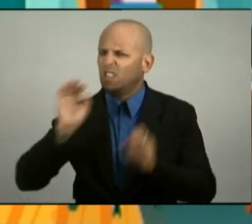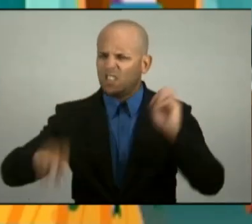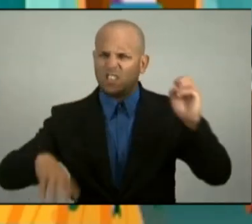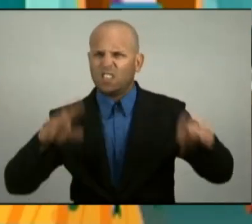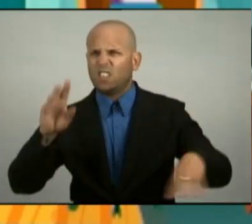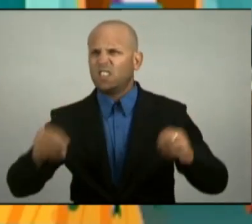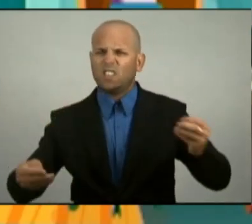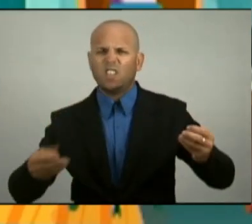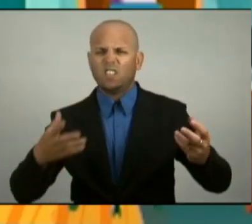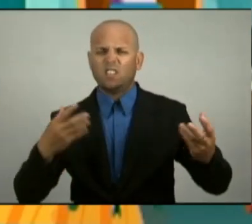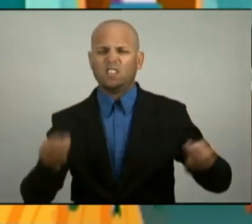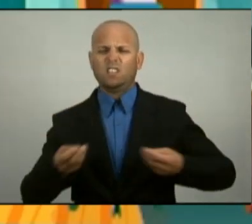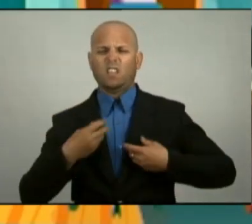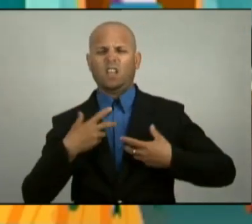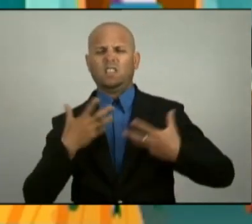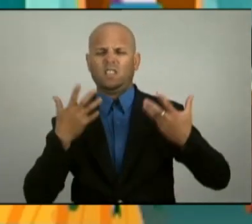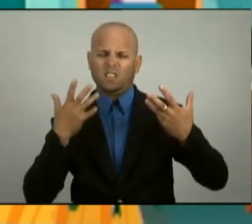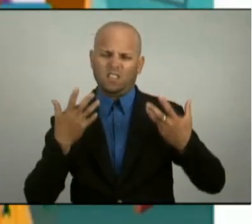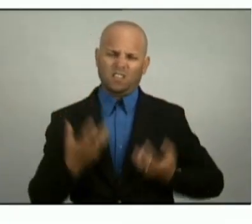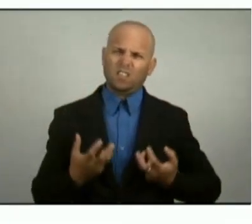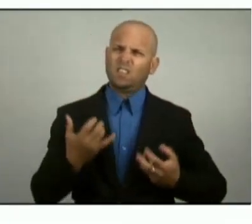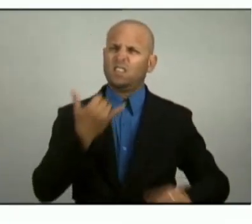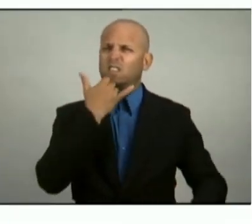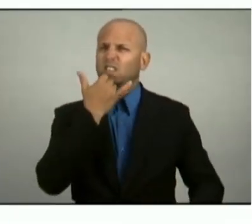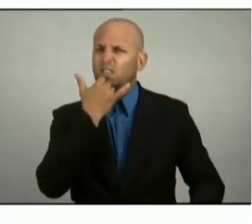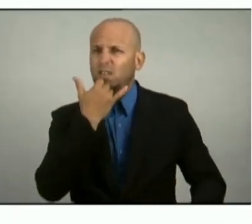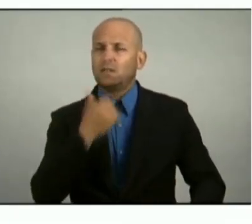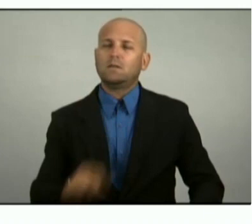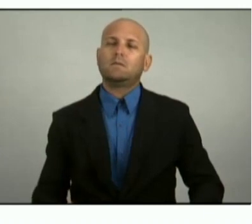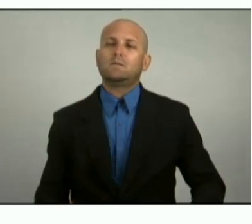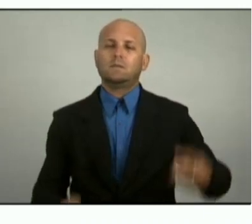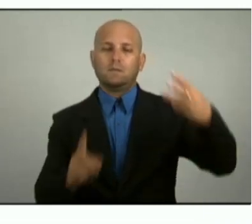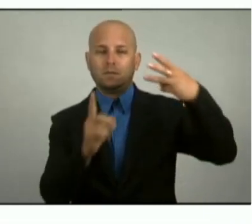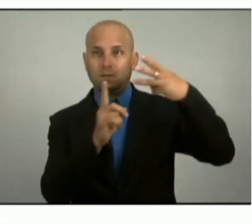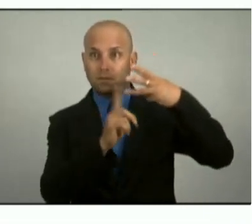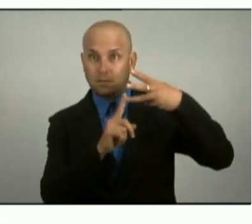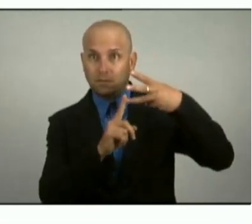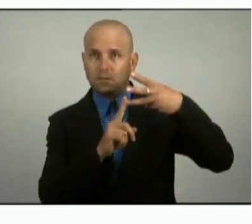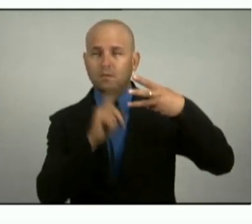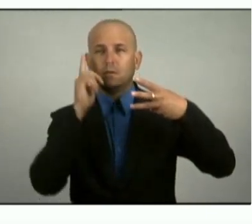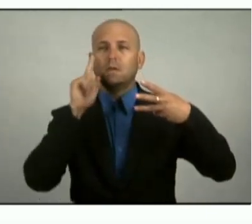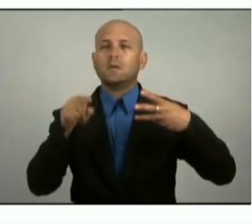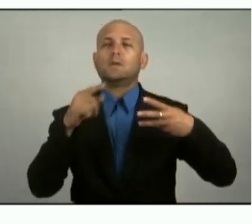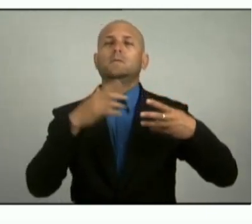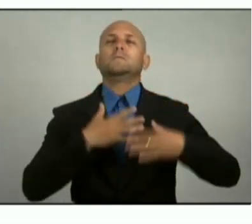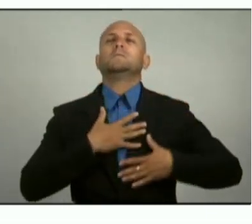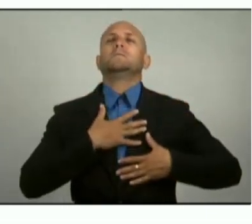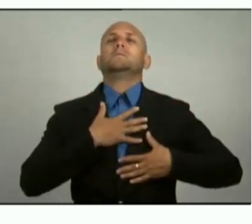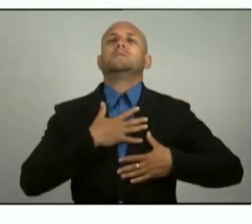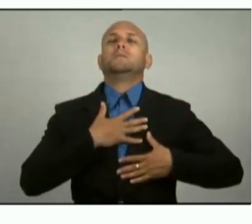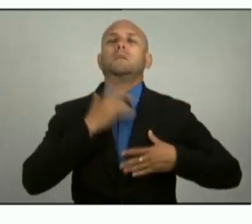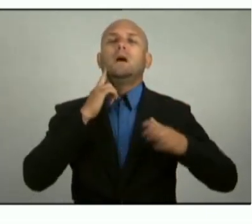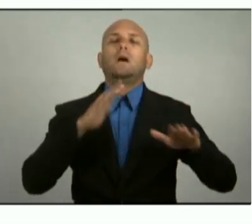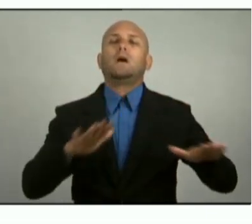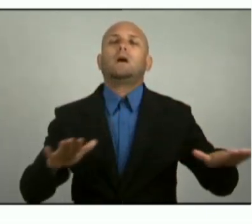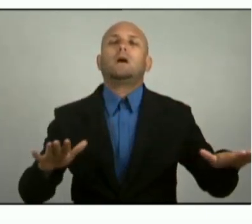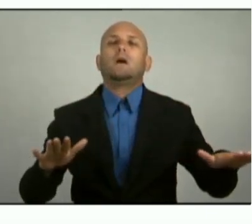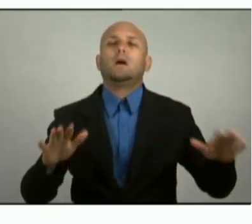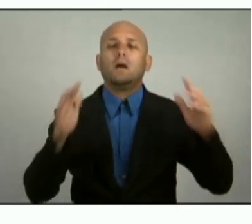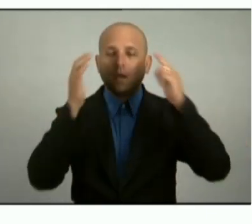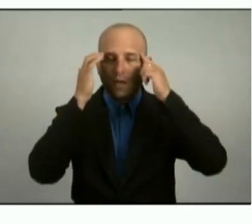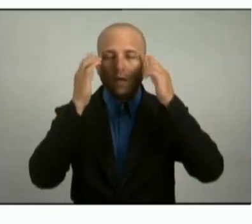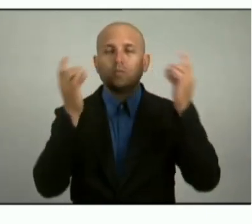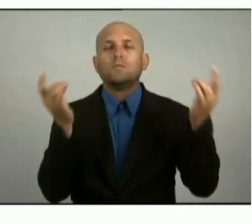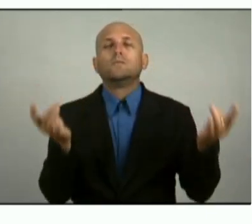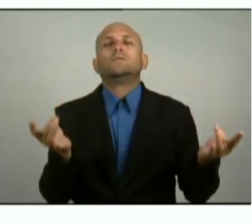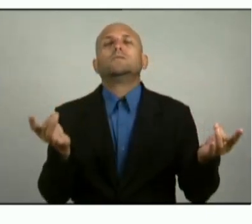tus pertenencias de manera eficiente tercero practica técnicas de relajación la meditación la